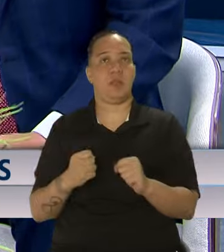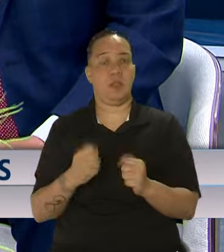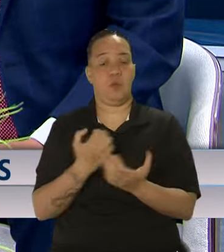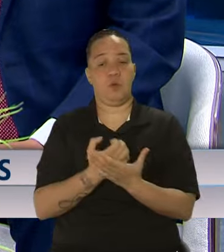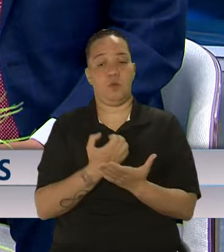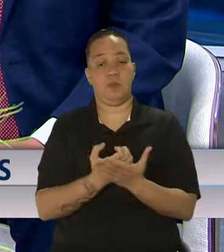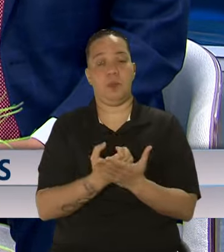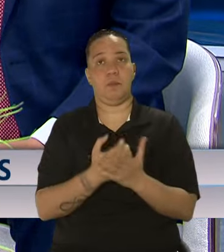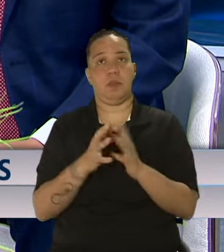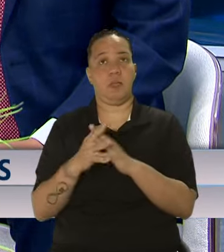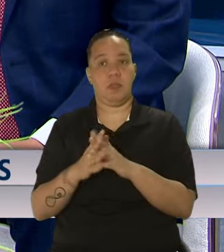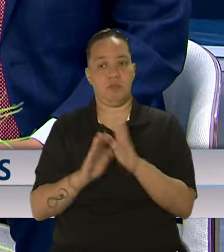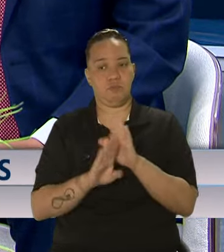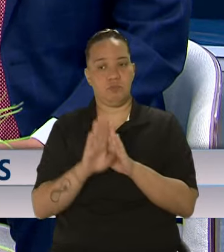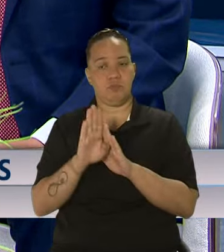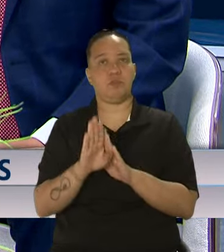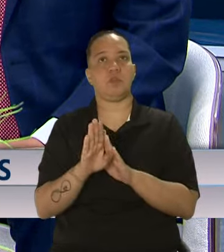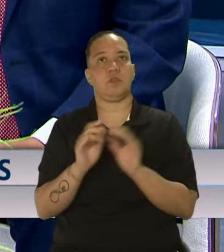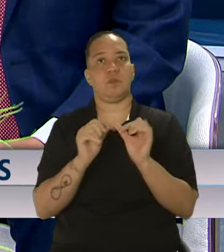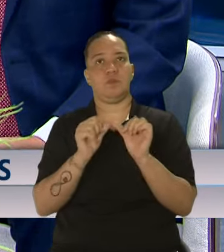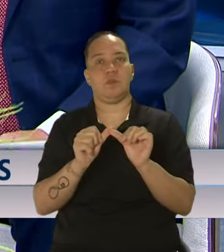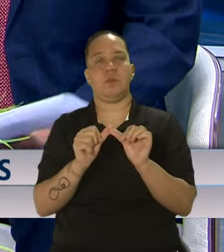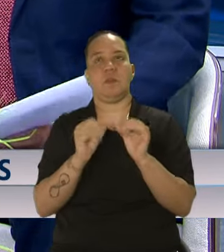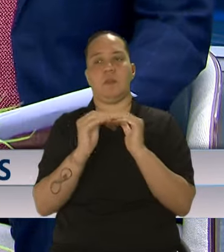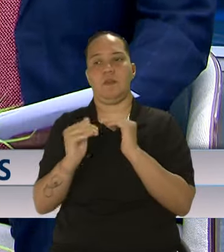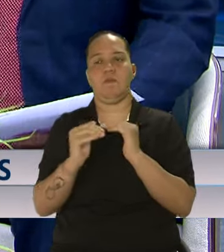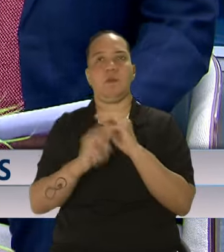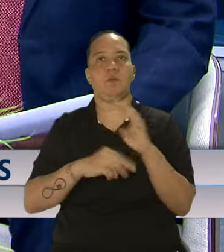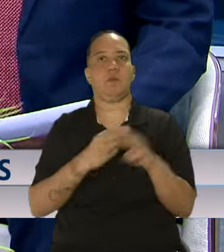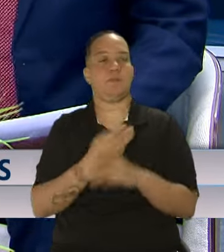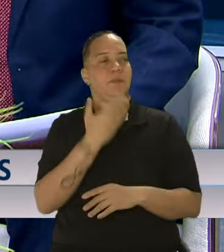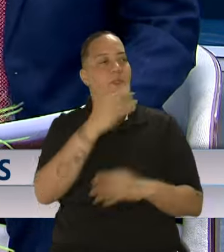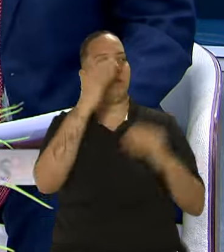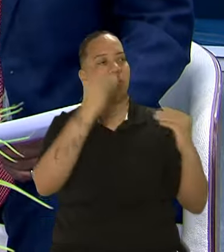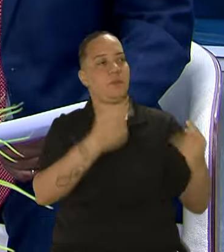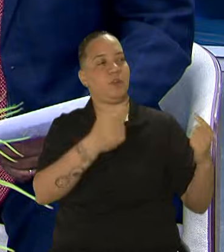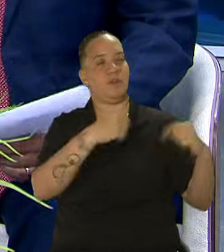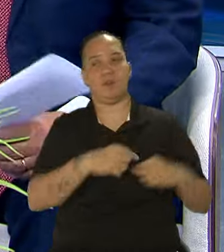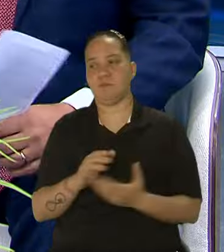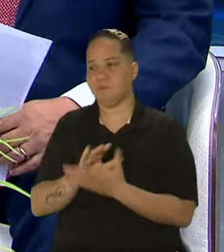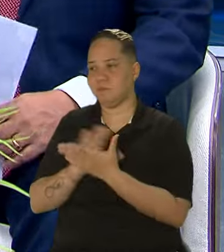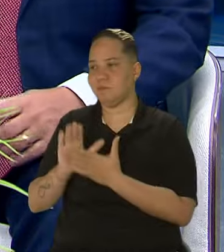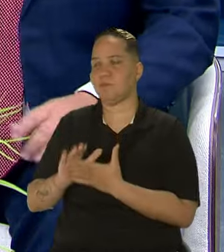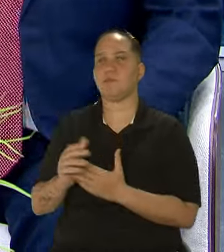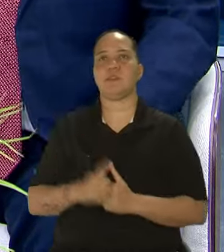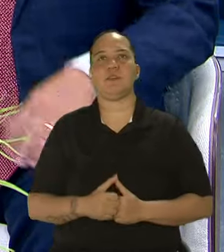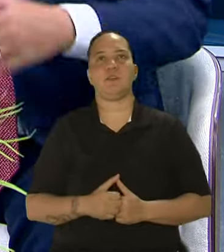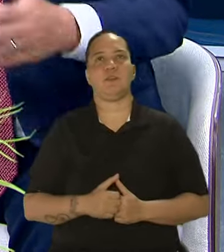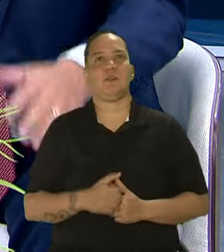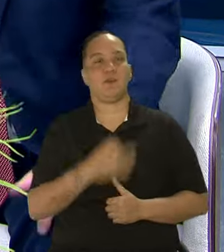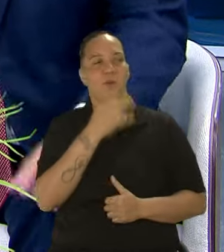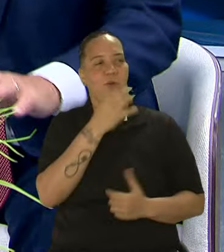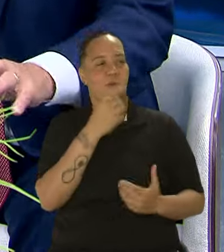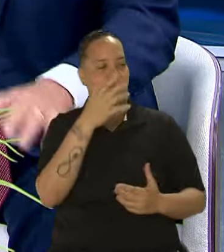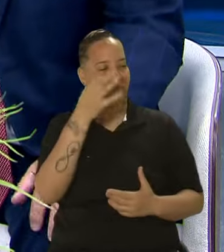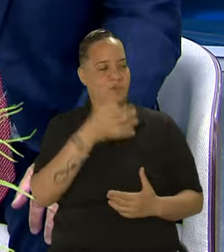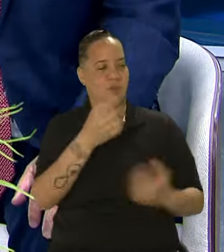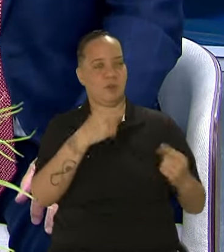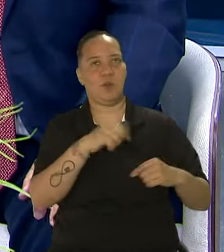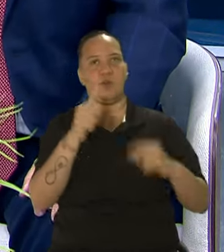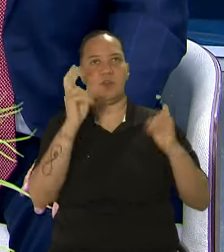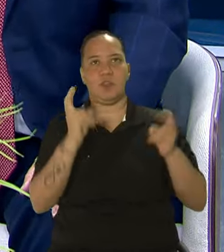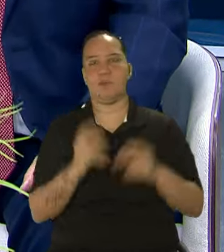estado creciendo y se mantiene solida a nivel mundial Muchas gracias profesor por estar con nosotros Nos volemos a encontrar por aquí para hablar de este y otros